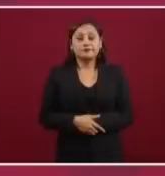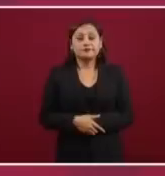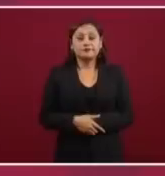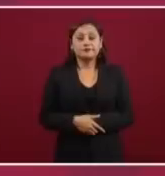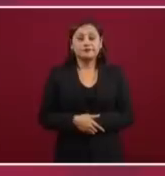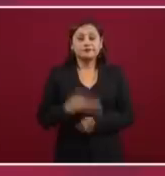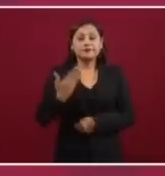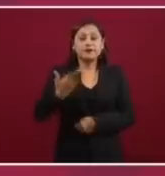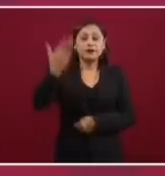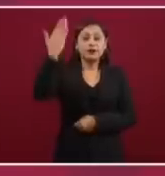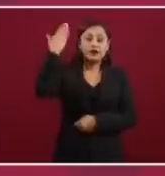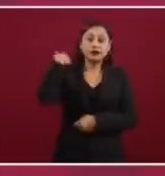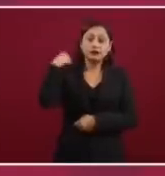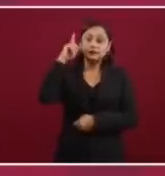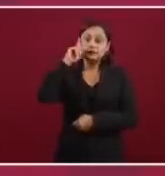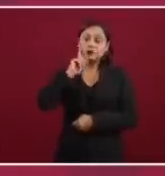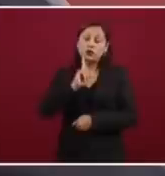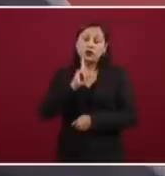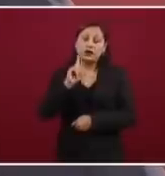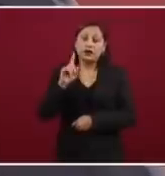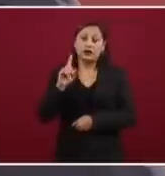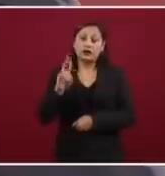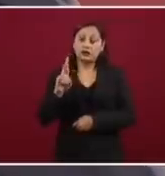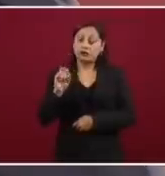doña Rosario fue candidata,